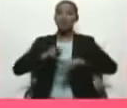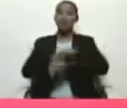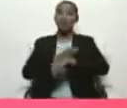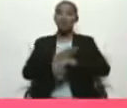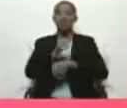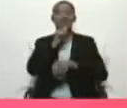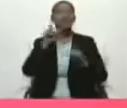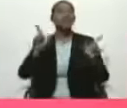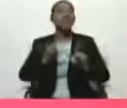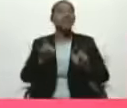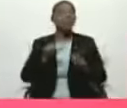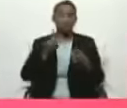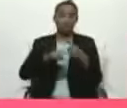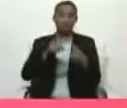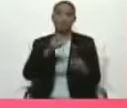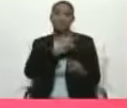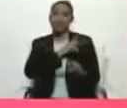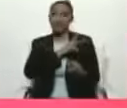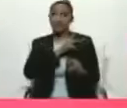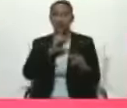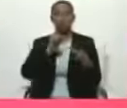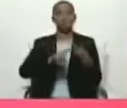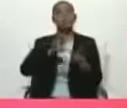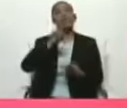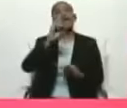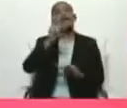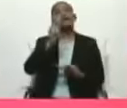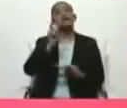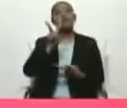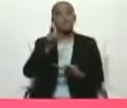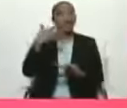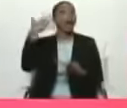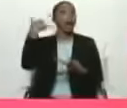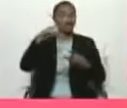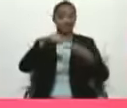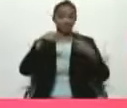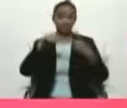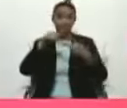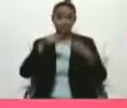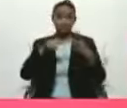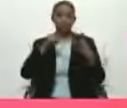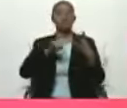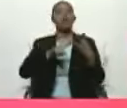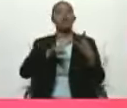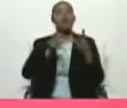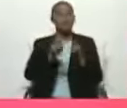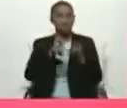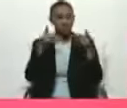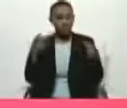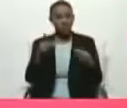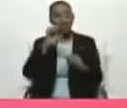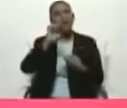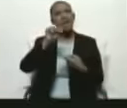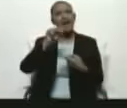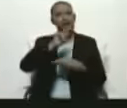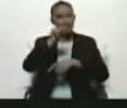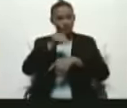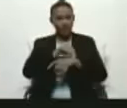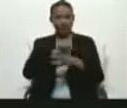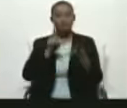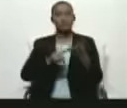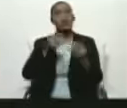Venevisión, Radio Caracas, inicialmente. El Nacional, el Universal y Últimas